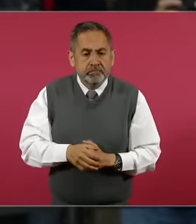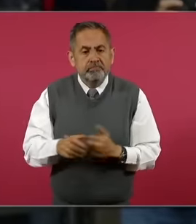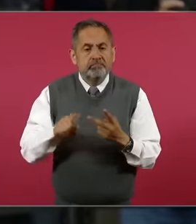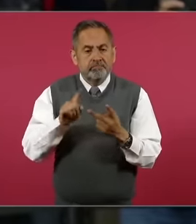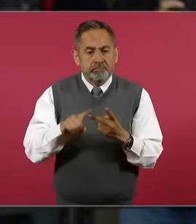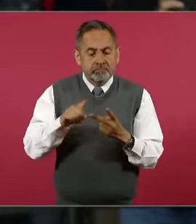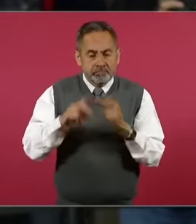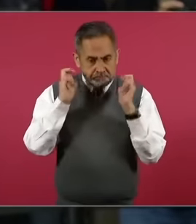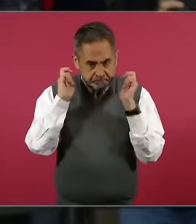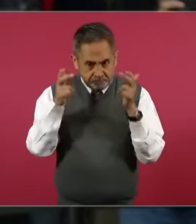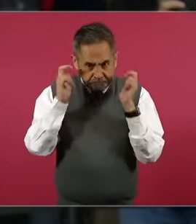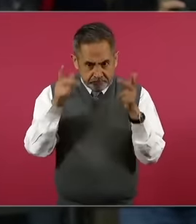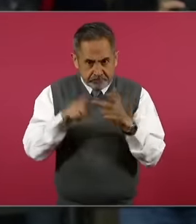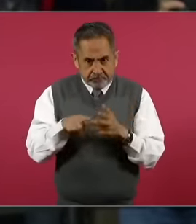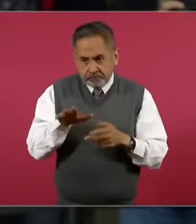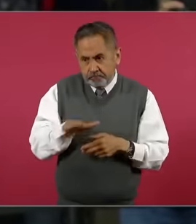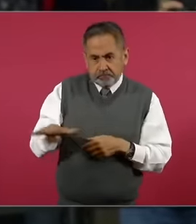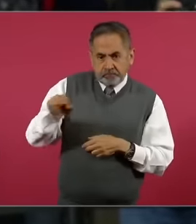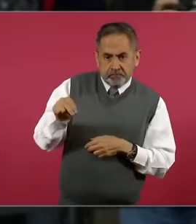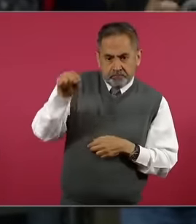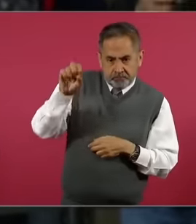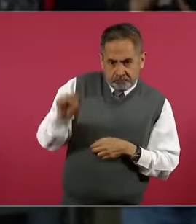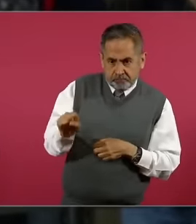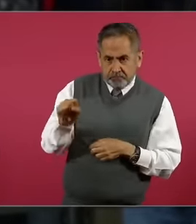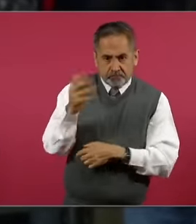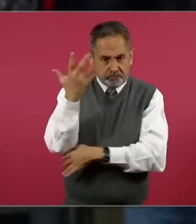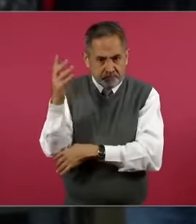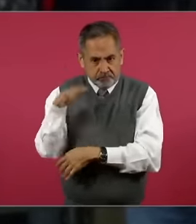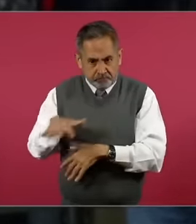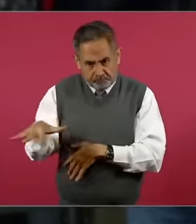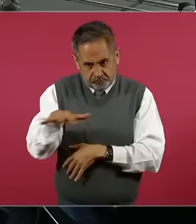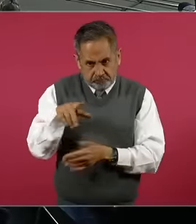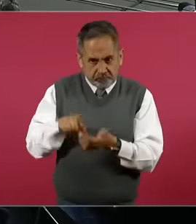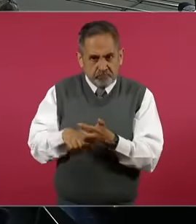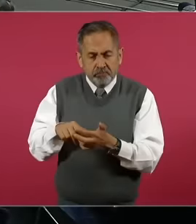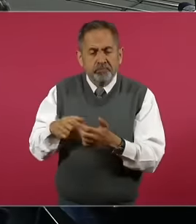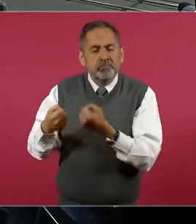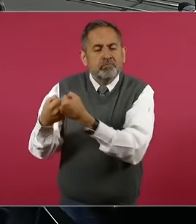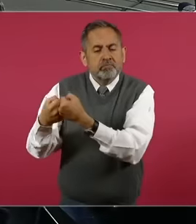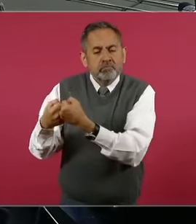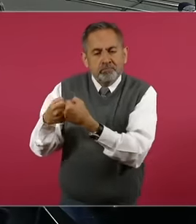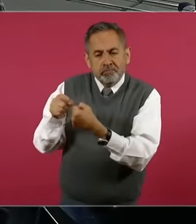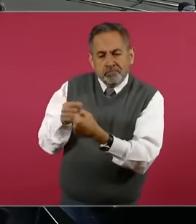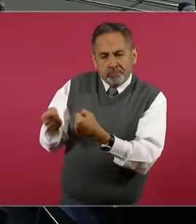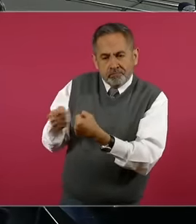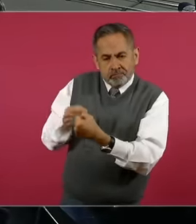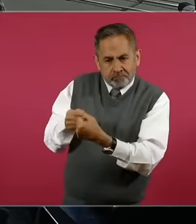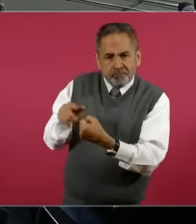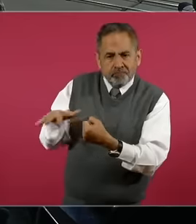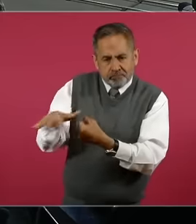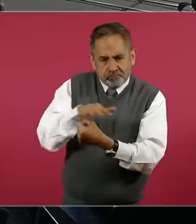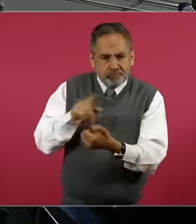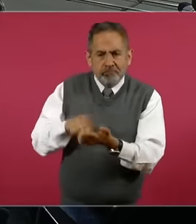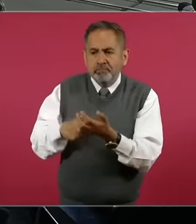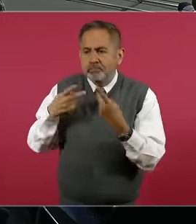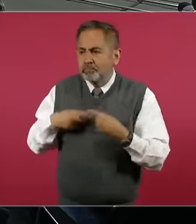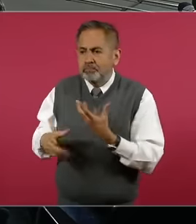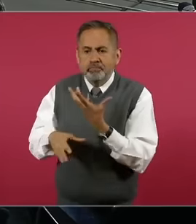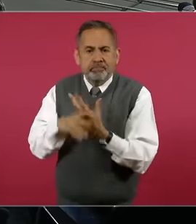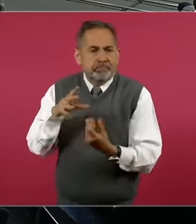situación de Chiapas, zona altos, norte, selva y la región fronteriza, la situación de los